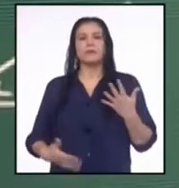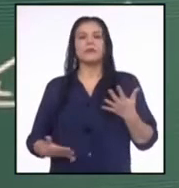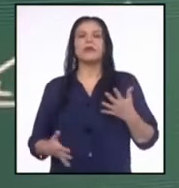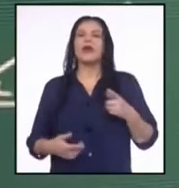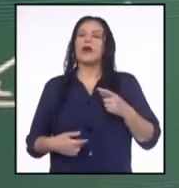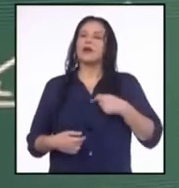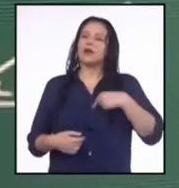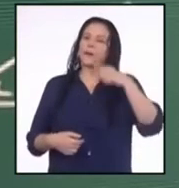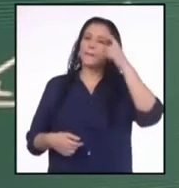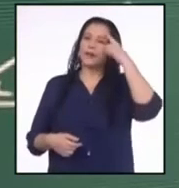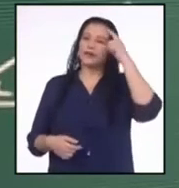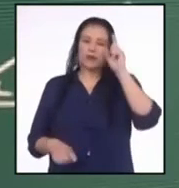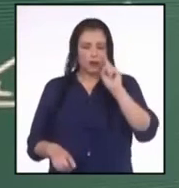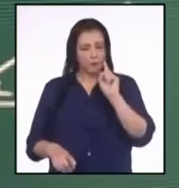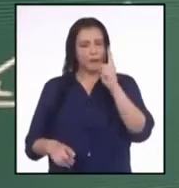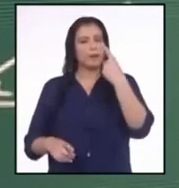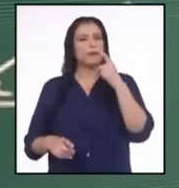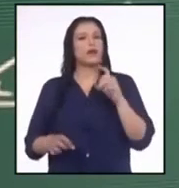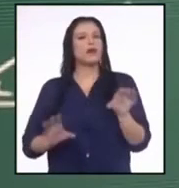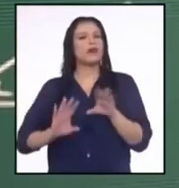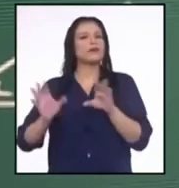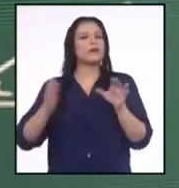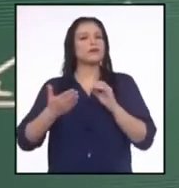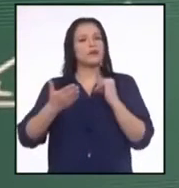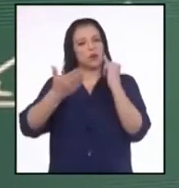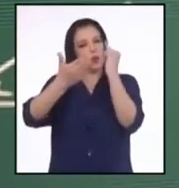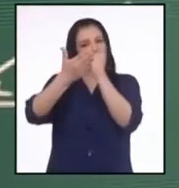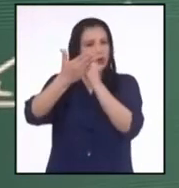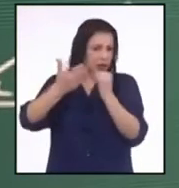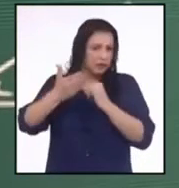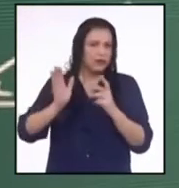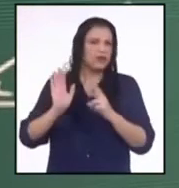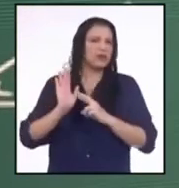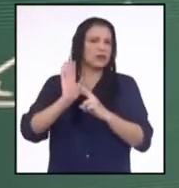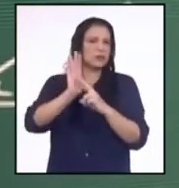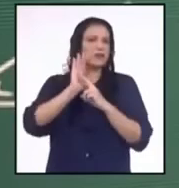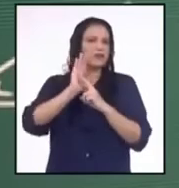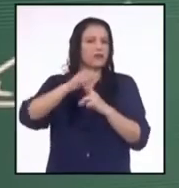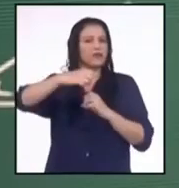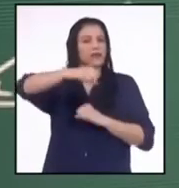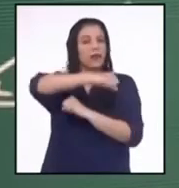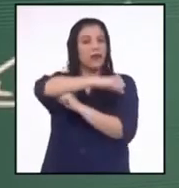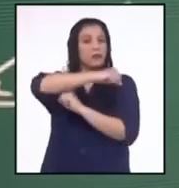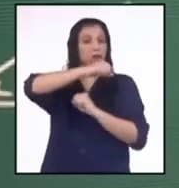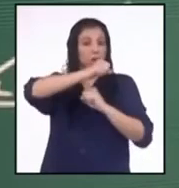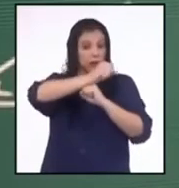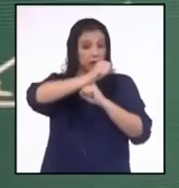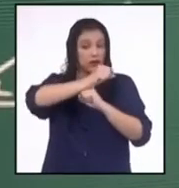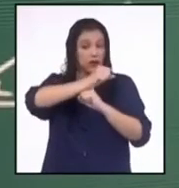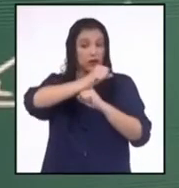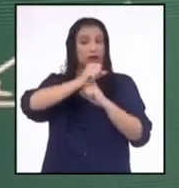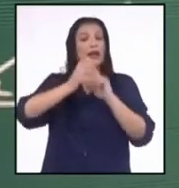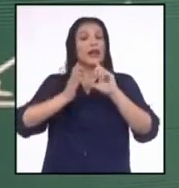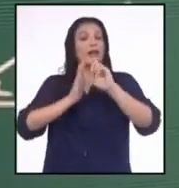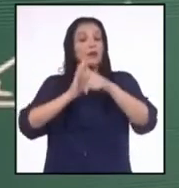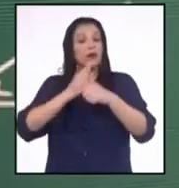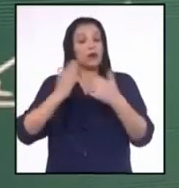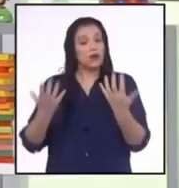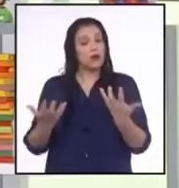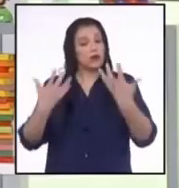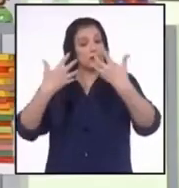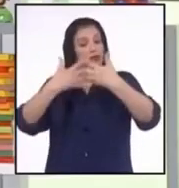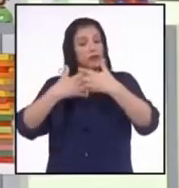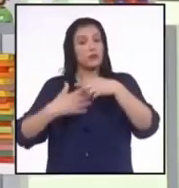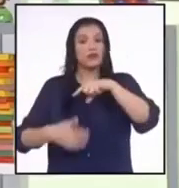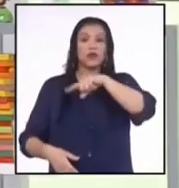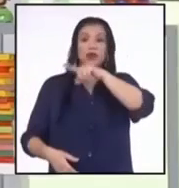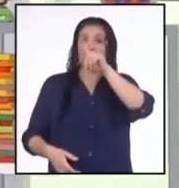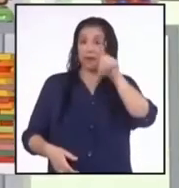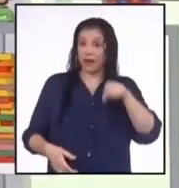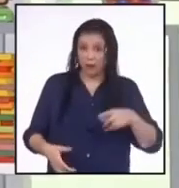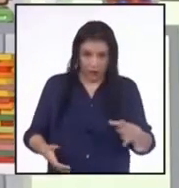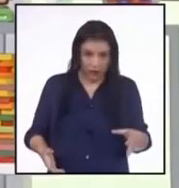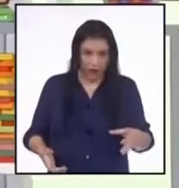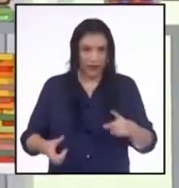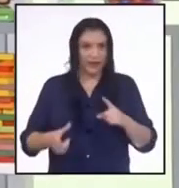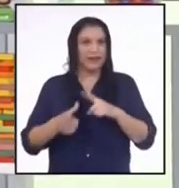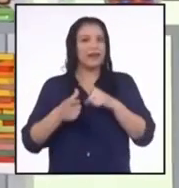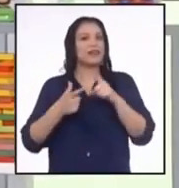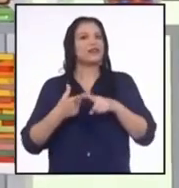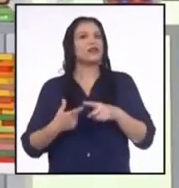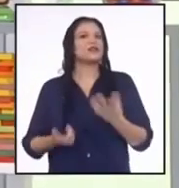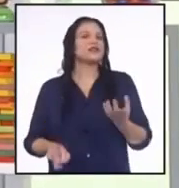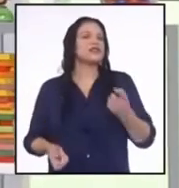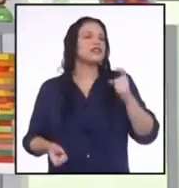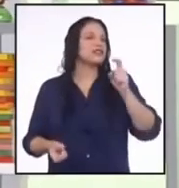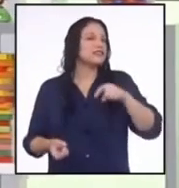Me parece que lo primero es elaborar un gráfico que represente al puente y luego lo relacionamos con la parábola. Entonces, para